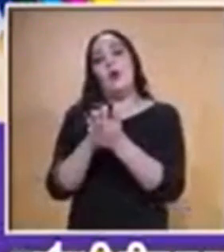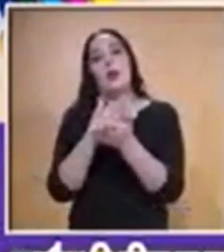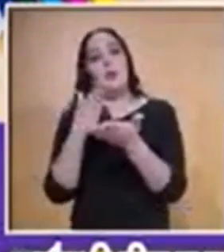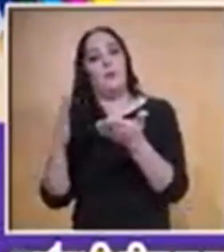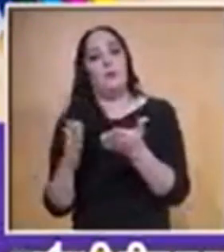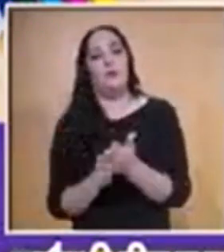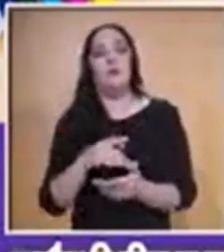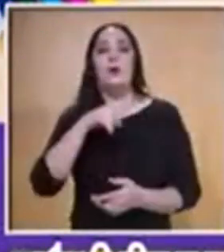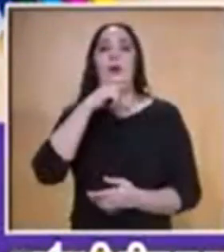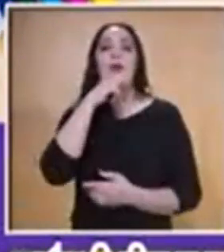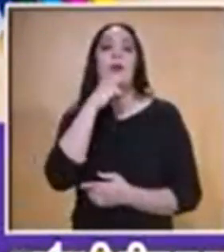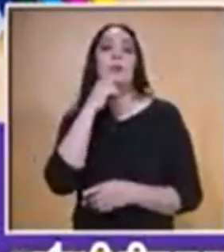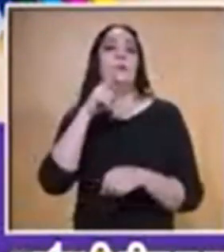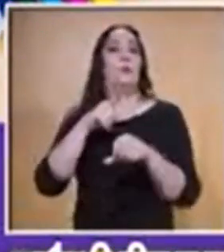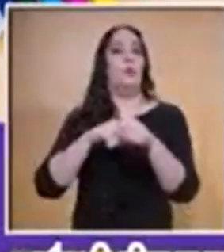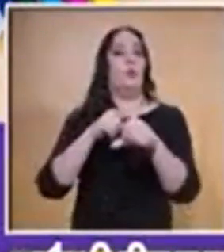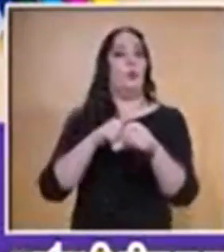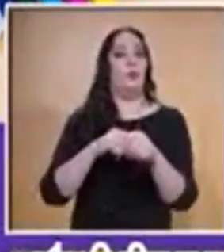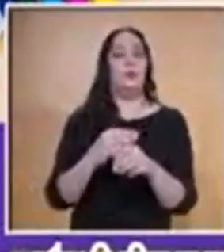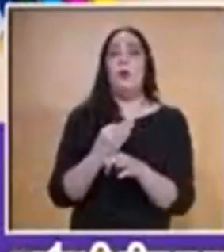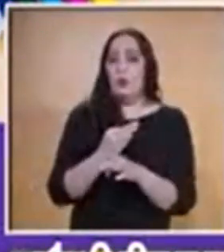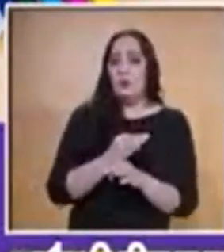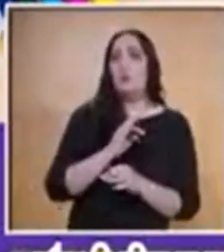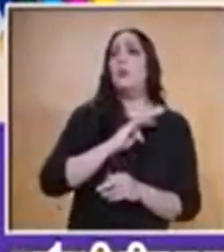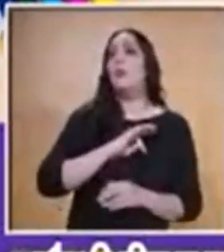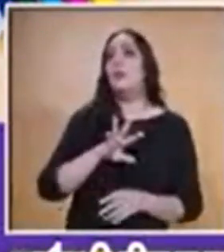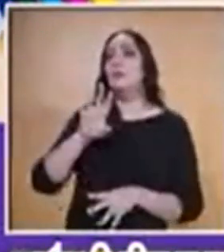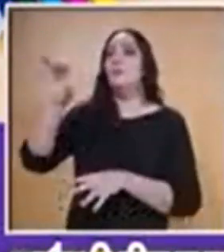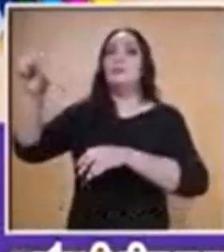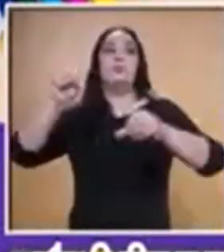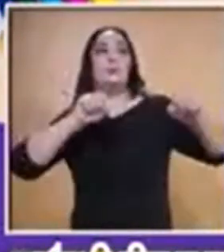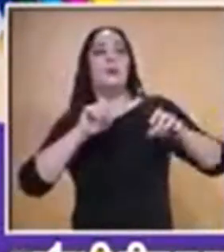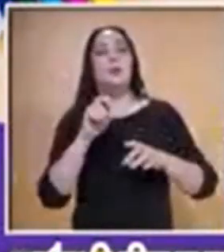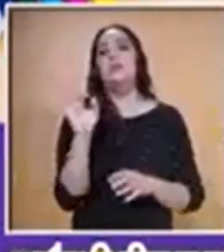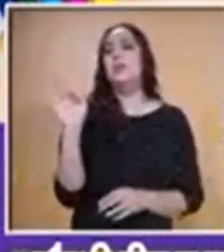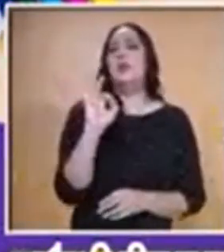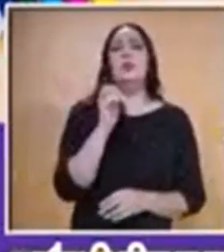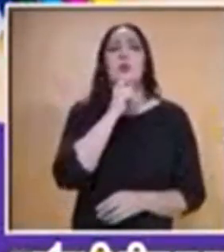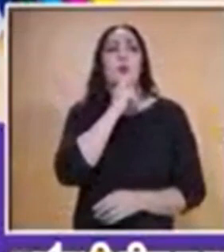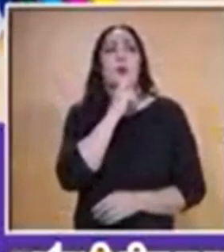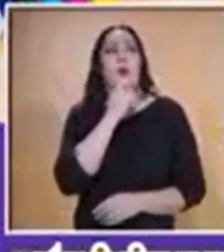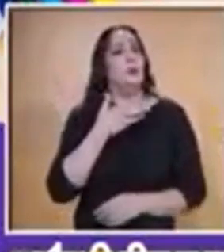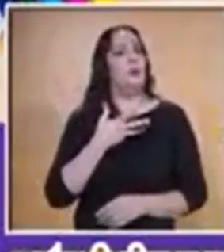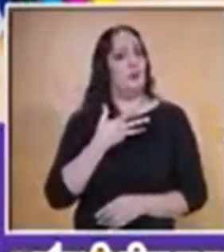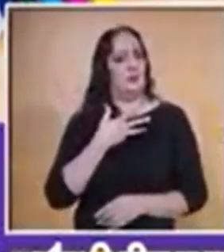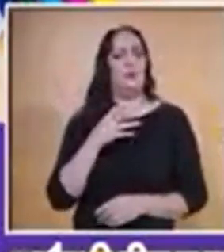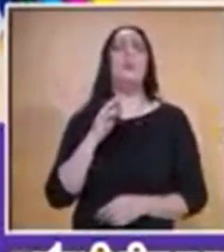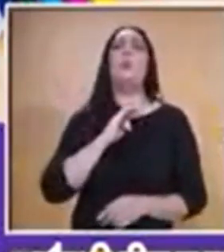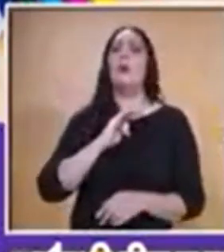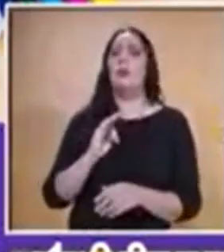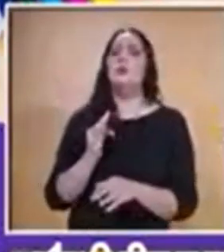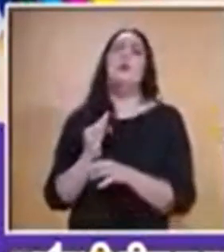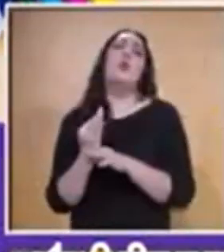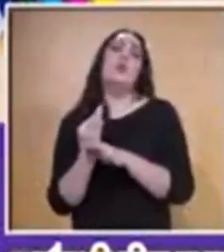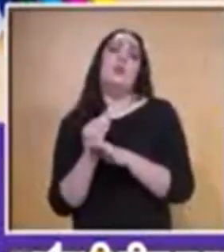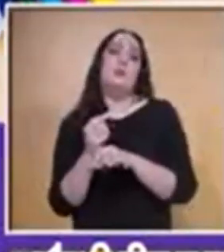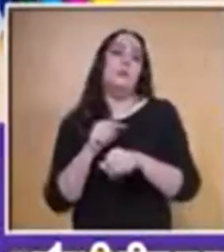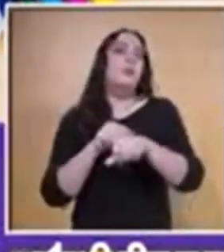y colores. Ahorita puedes ir por ellos, pero si no lo tienes a la mano, no te preocupes, vamos a ir dando tiempo para que tú puedas ir por